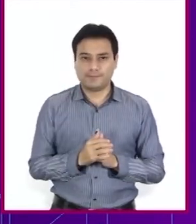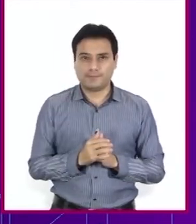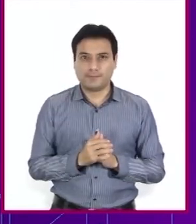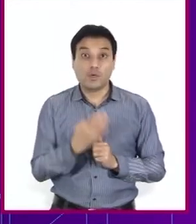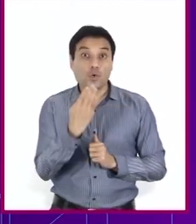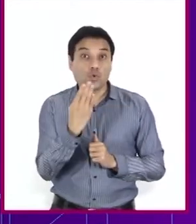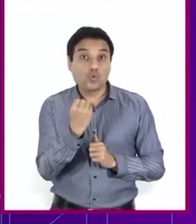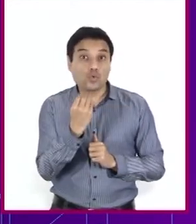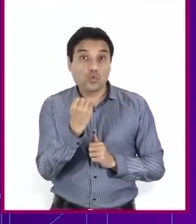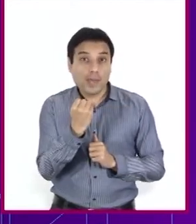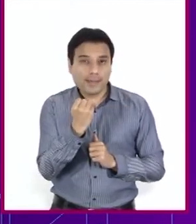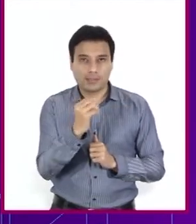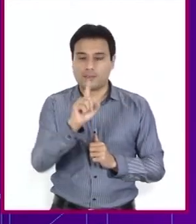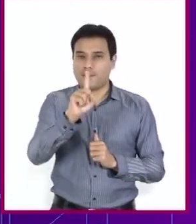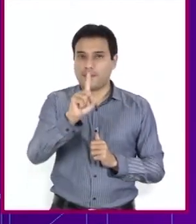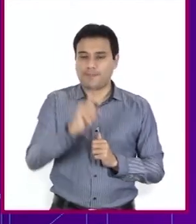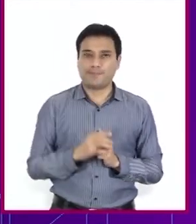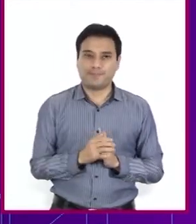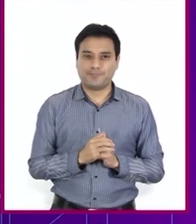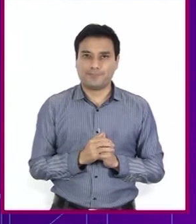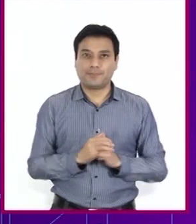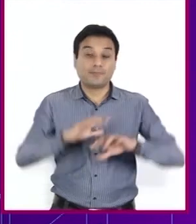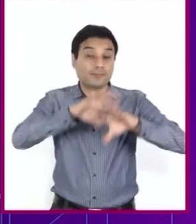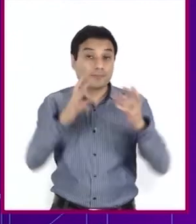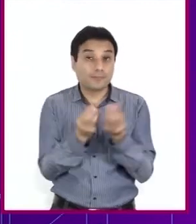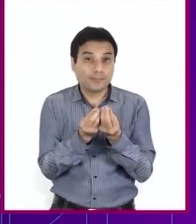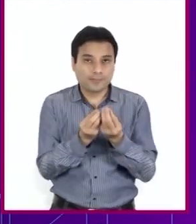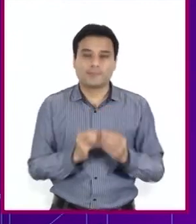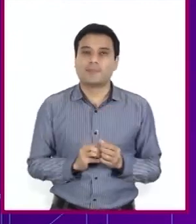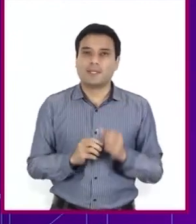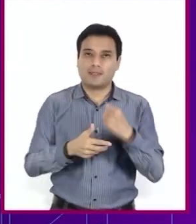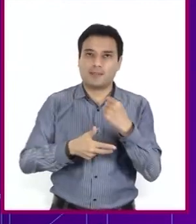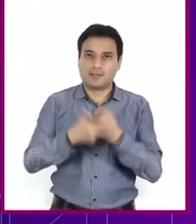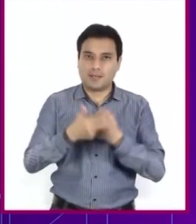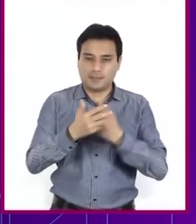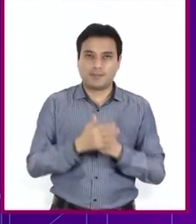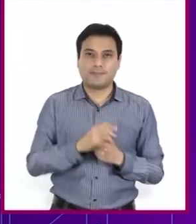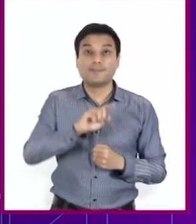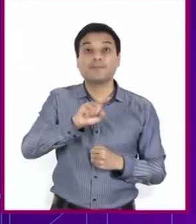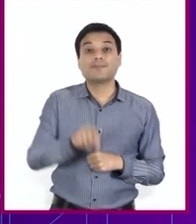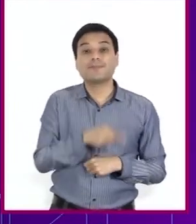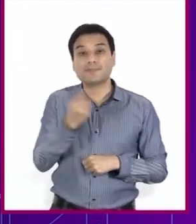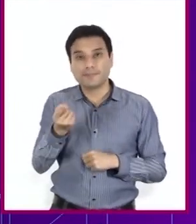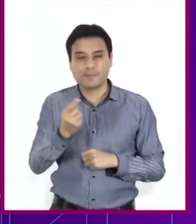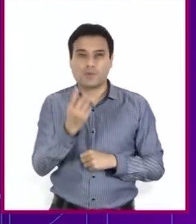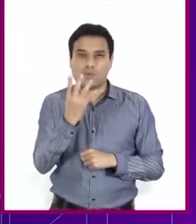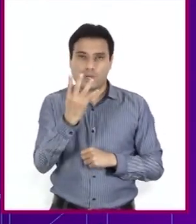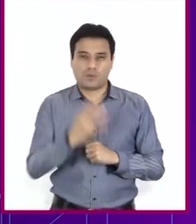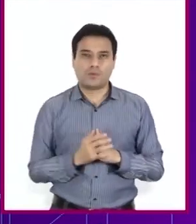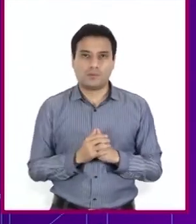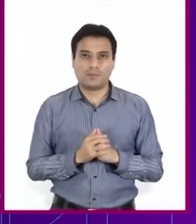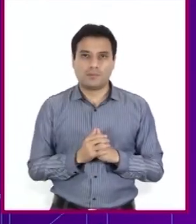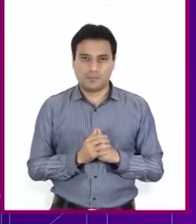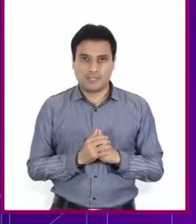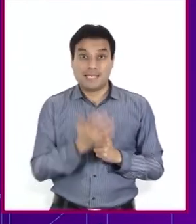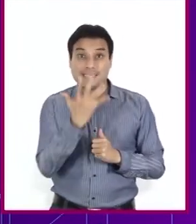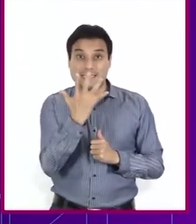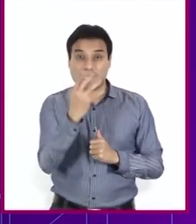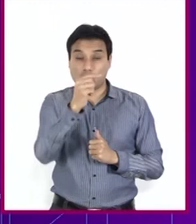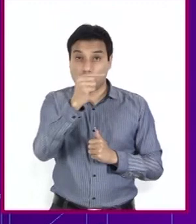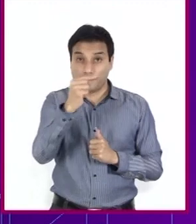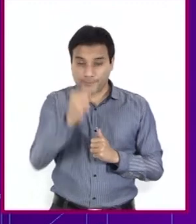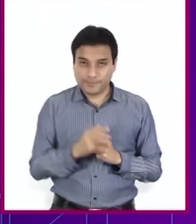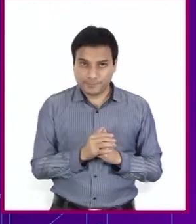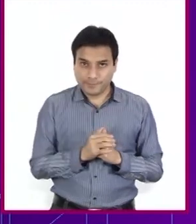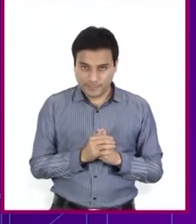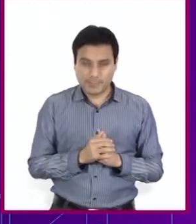y 9 segmentos verticales, que es igual a 13 segmentos. En la figura 4 hay 5 segmentos